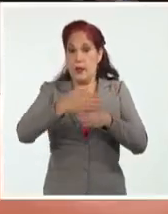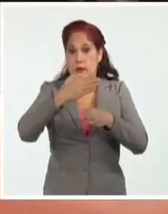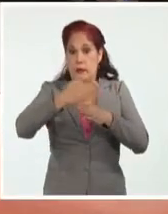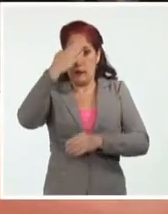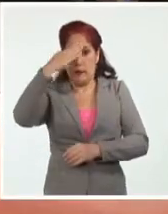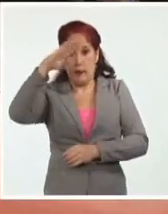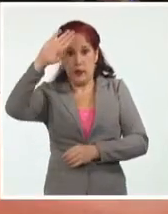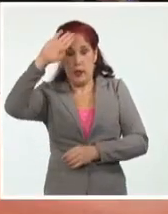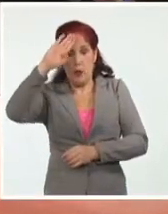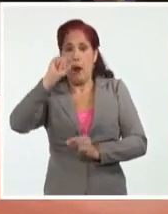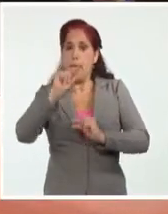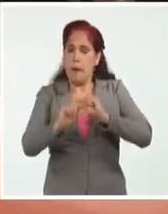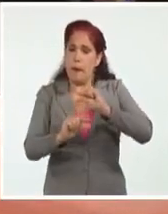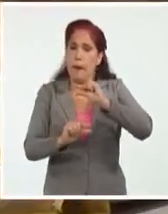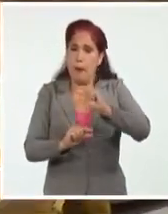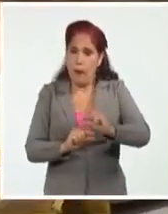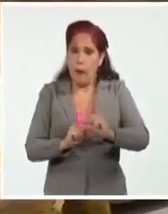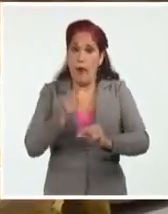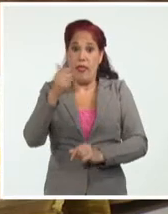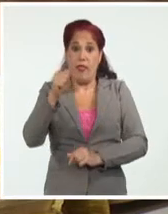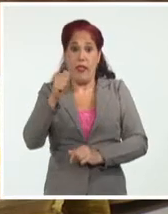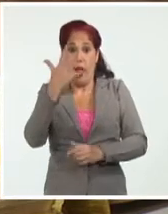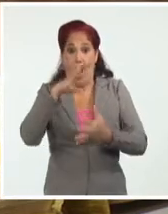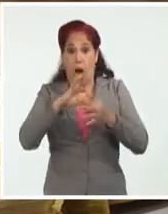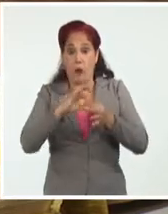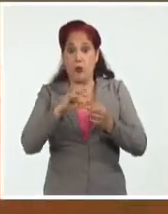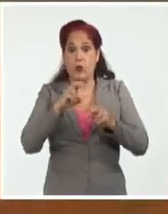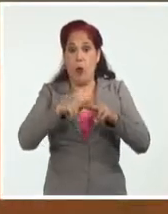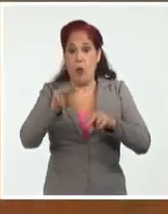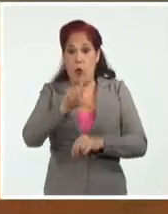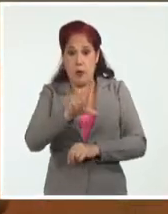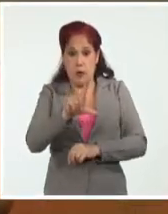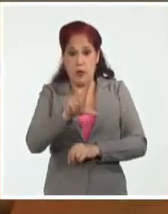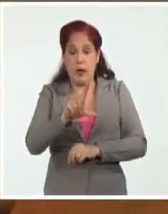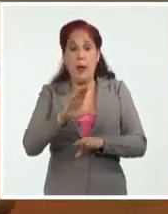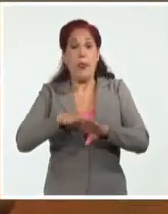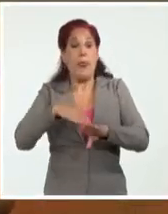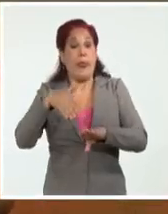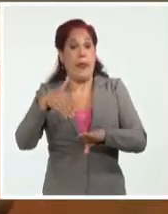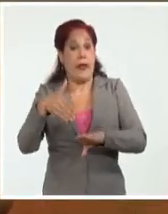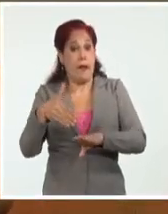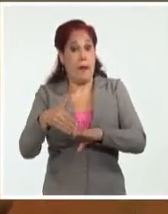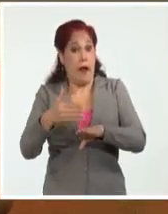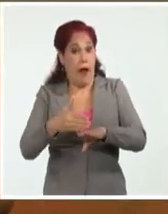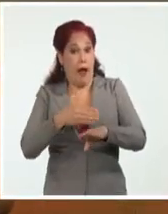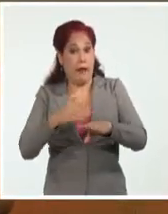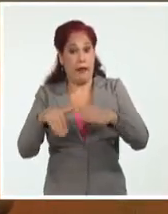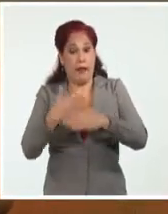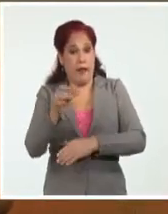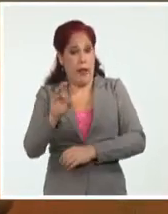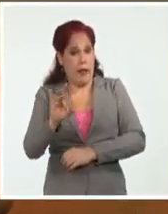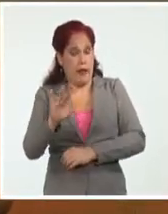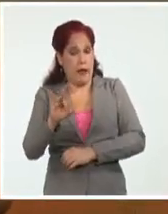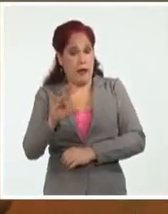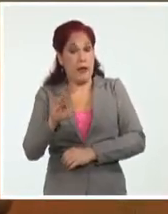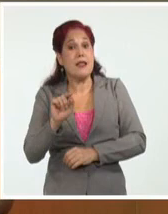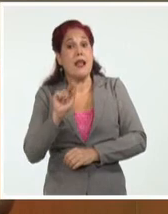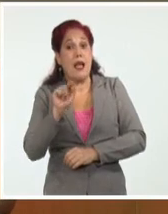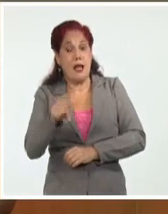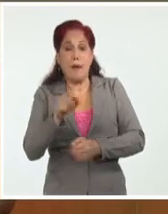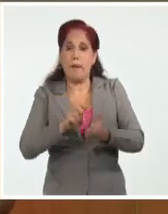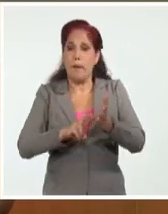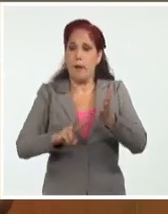Cuba, gradualmente a partir del día 10 la provincia de Holguín y posteriormente, antes del día 15, estará incorporándose